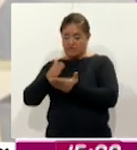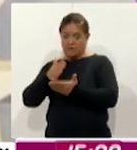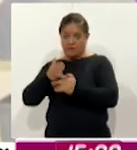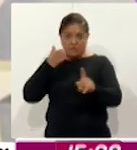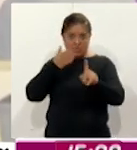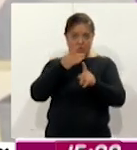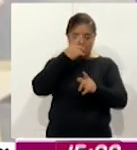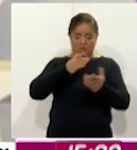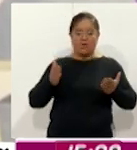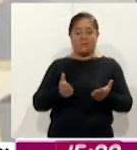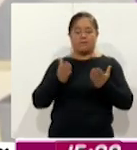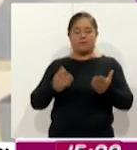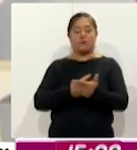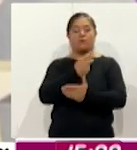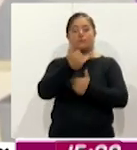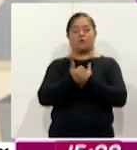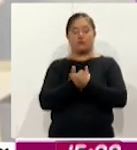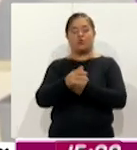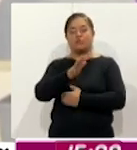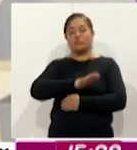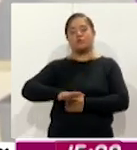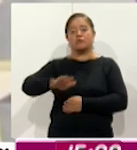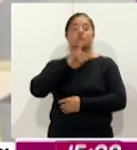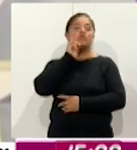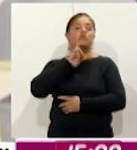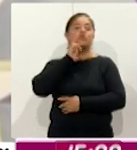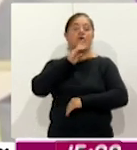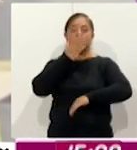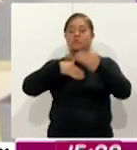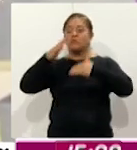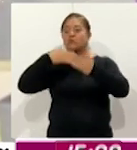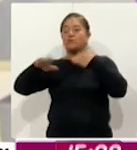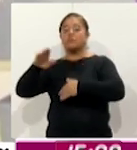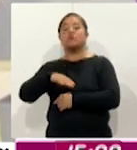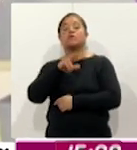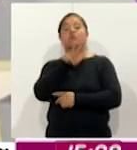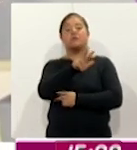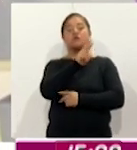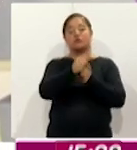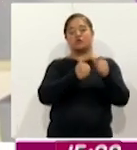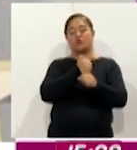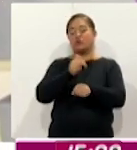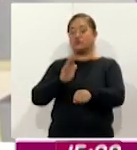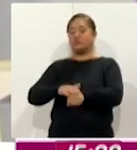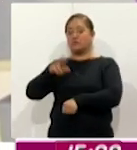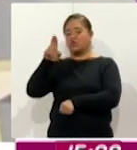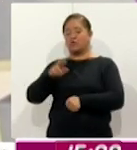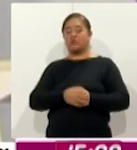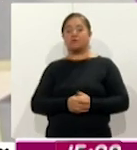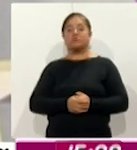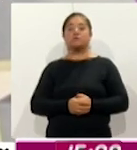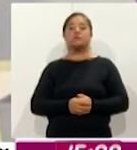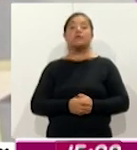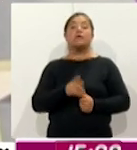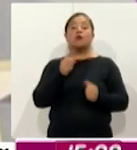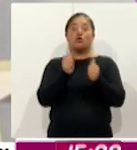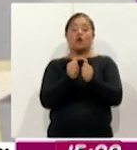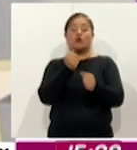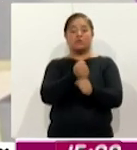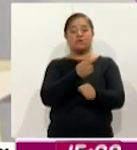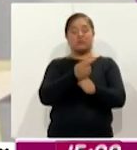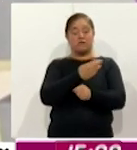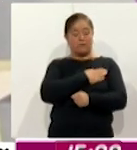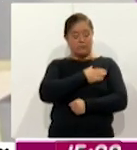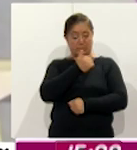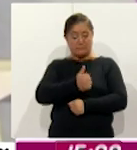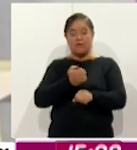los proyectos productivos de mujeres emprendedoras mayores de 18 años y mediante la Secretaría de Bienestar